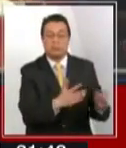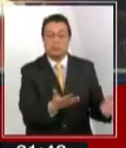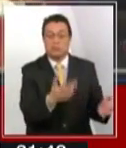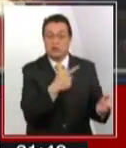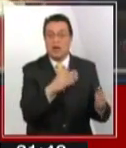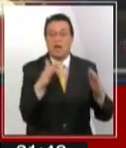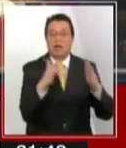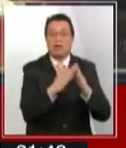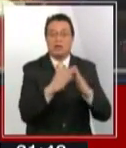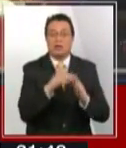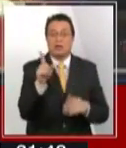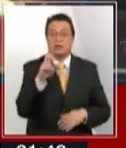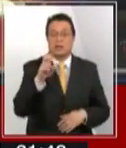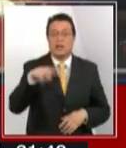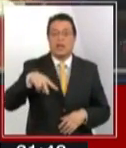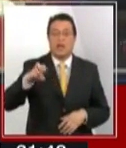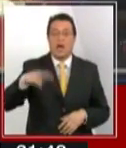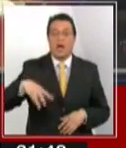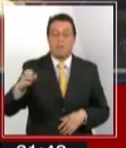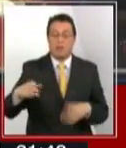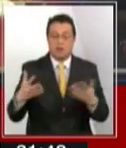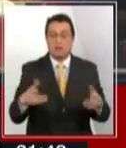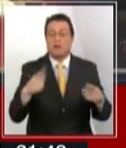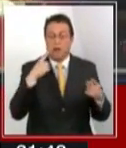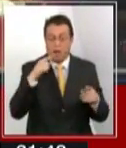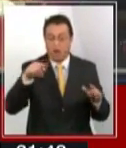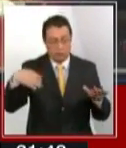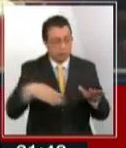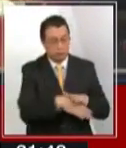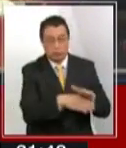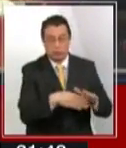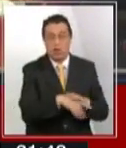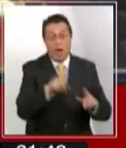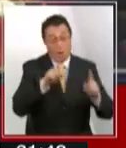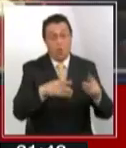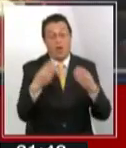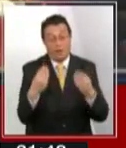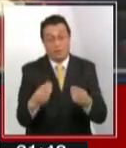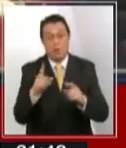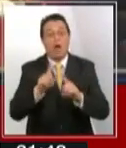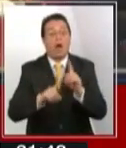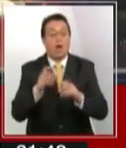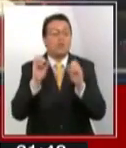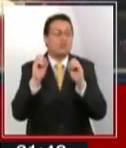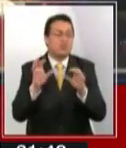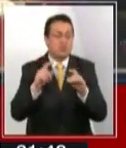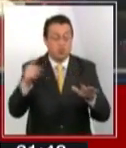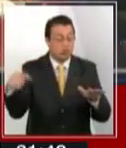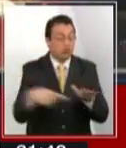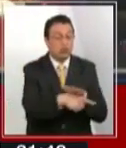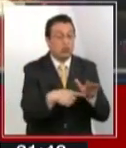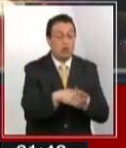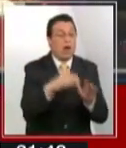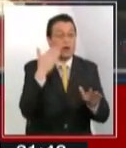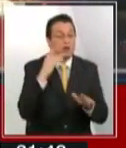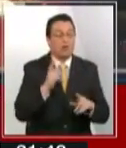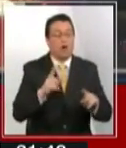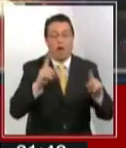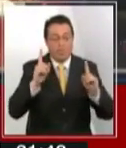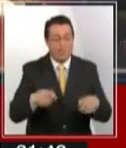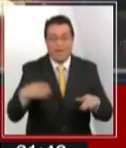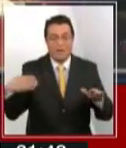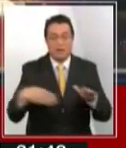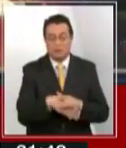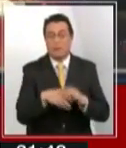un centro del Sename. Existen hoy día internaciones que tienen sentido, por supuesto, pero hay muchas internaciones que no están siendo sometidas al